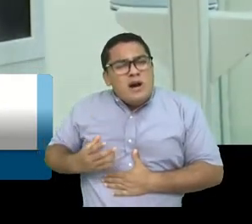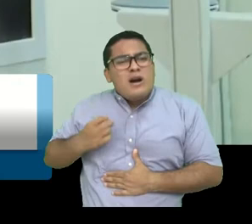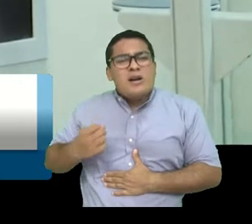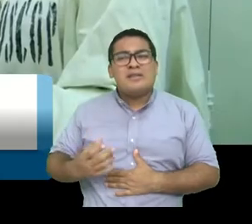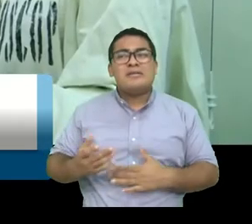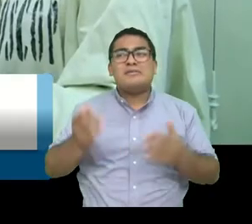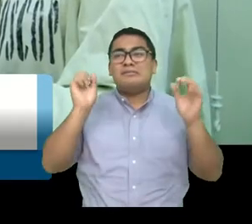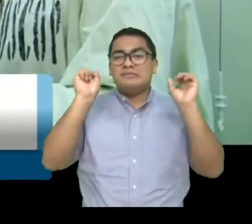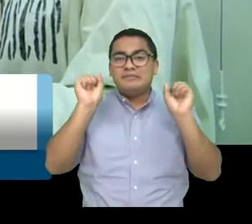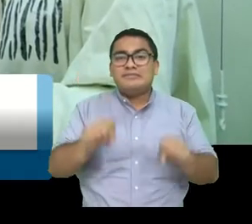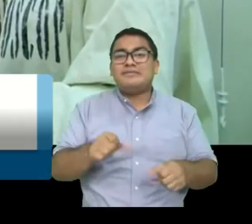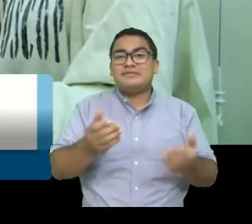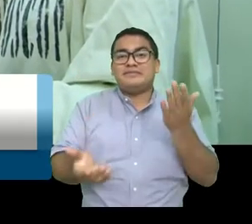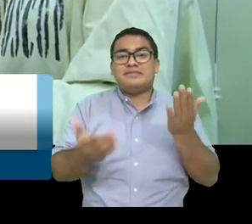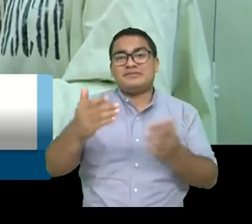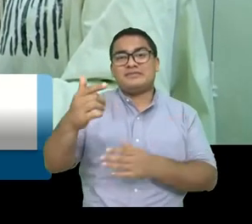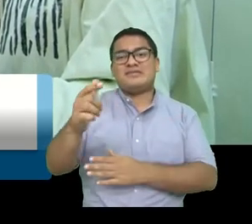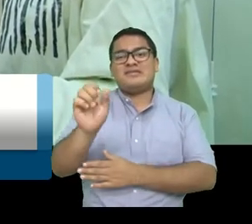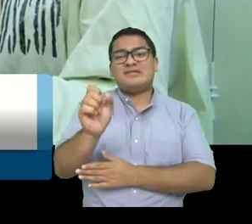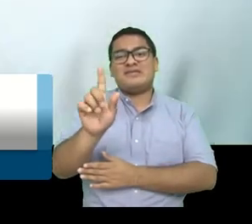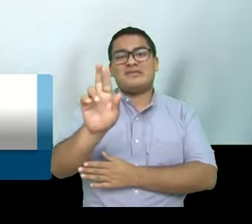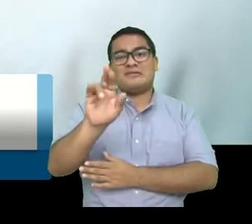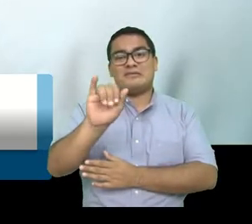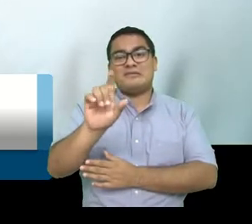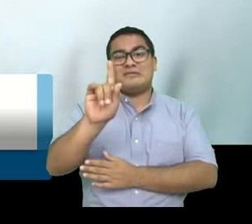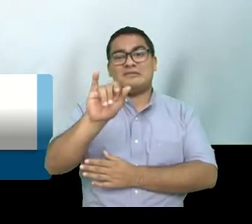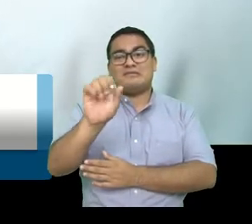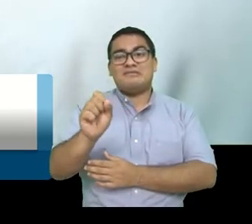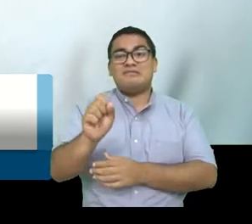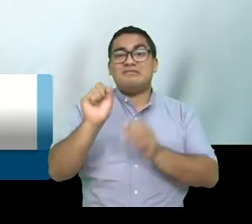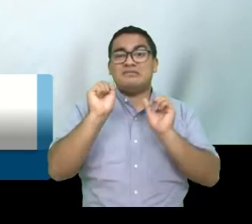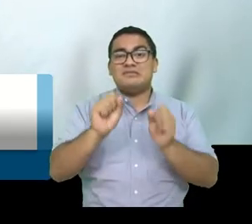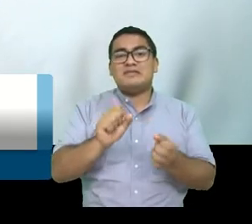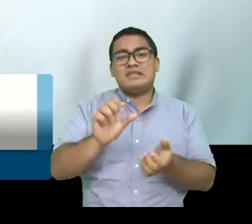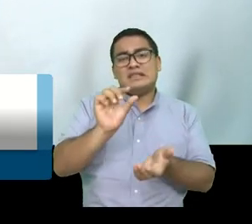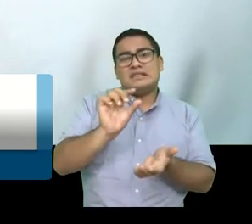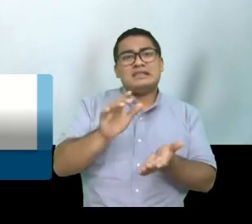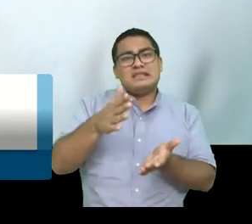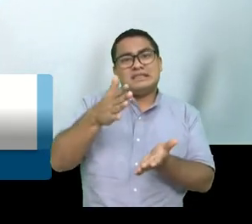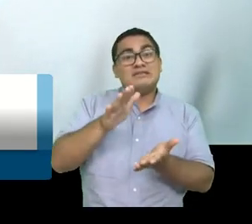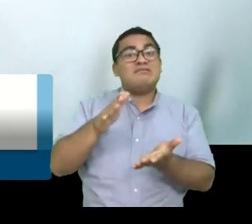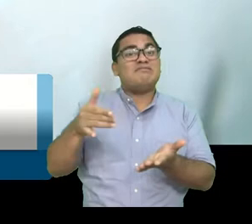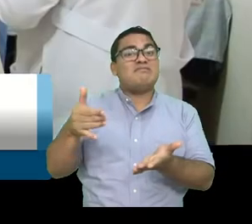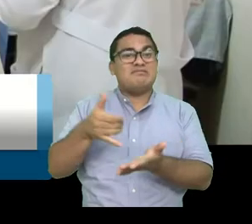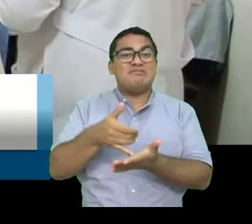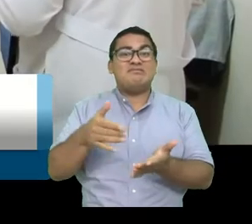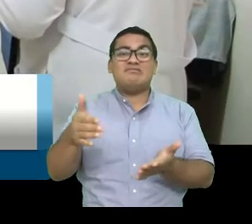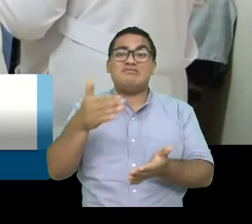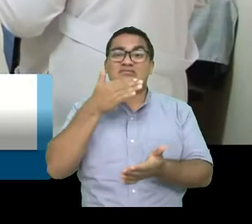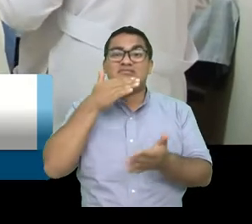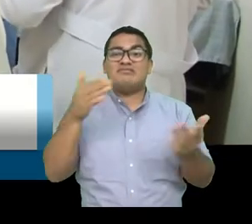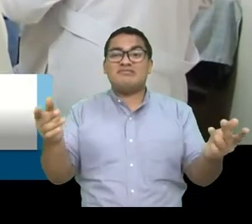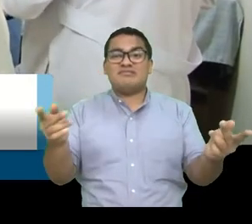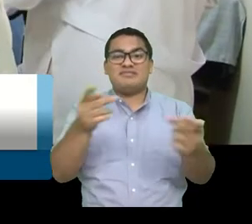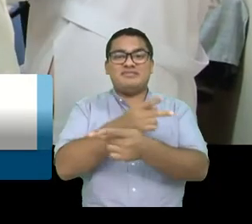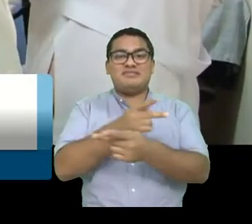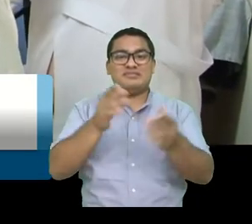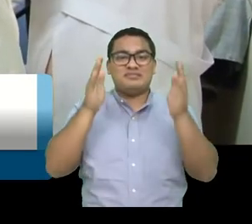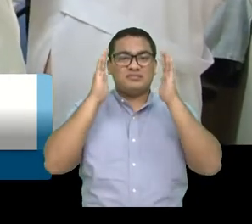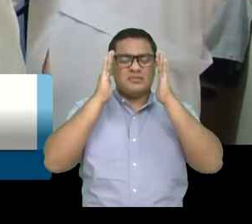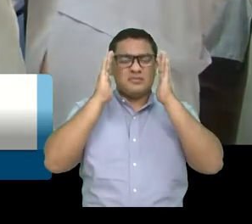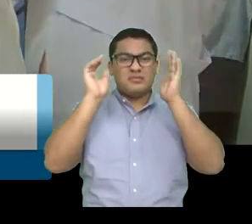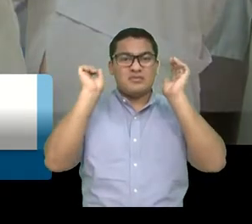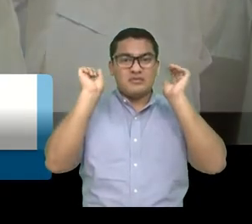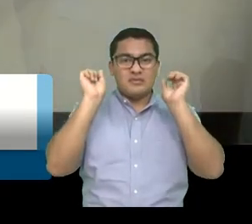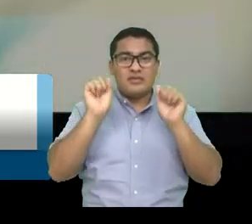la gastritis, que la sintomatología puede ser de leve, moderado y severo. Cuando ya hay afectaciones severas, incluso puede